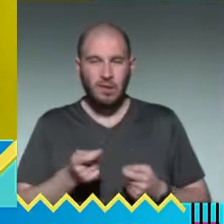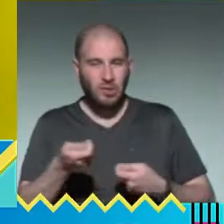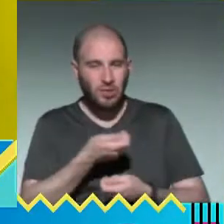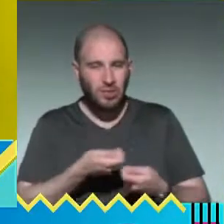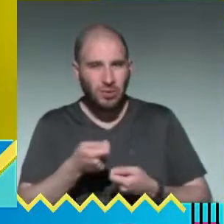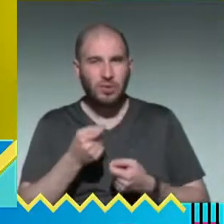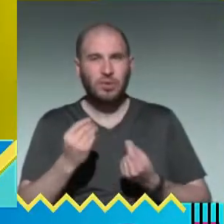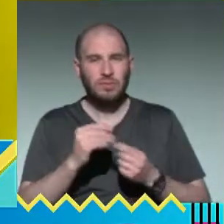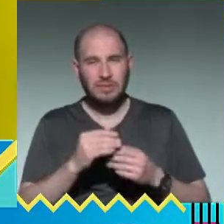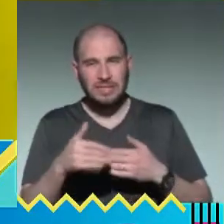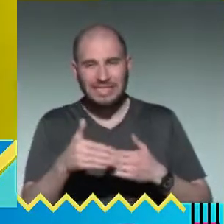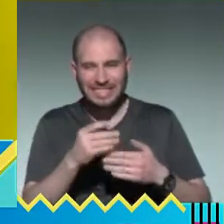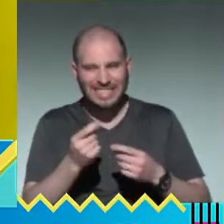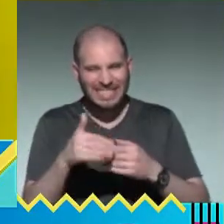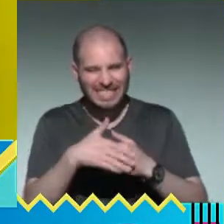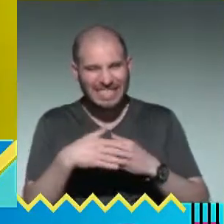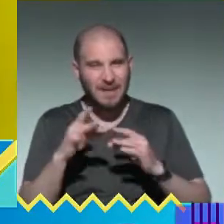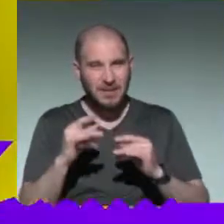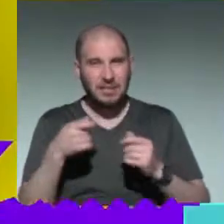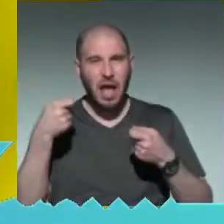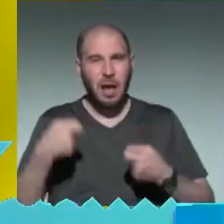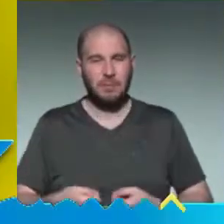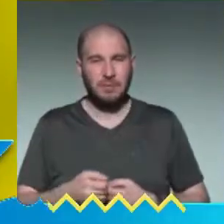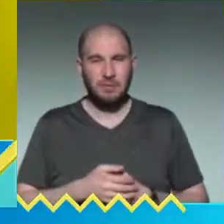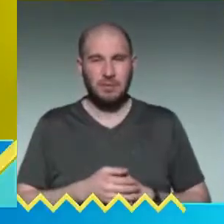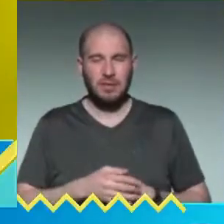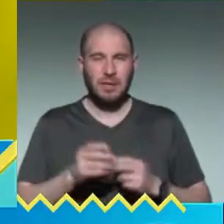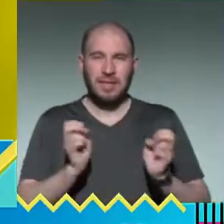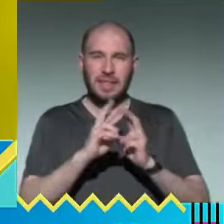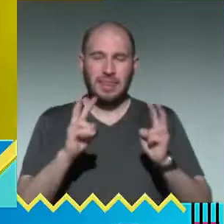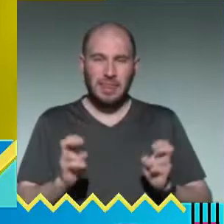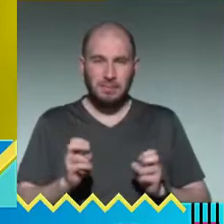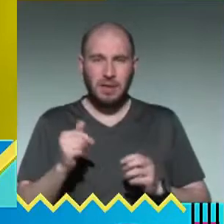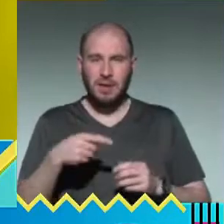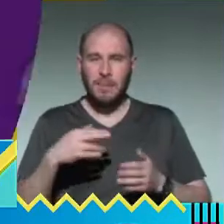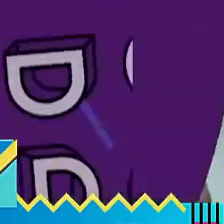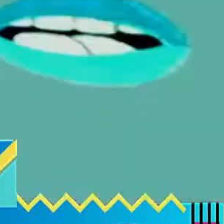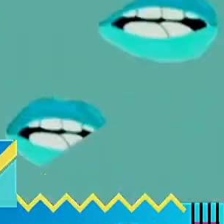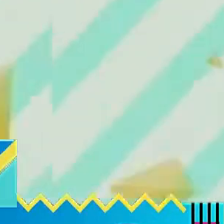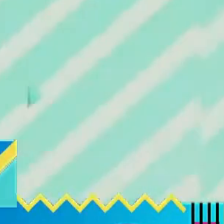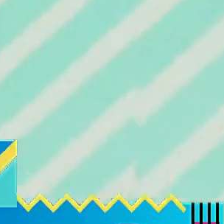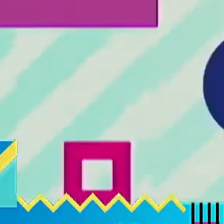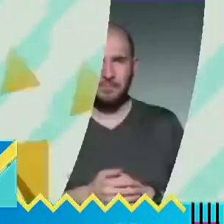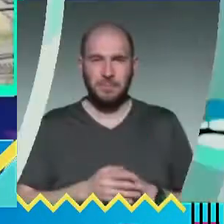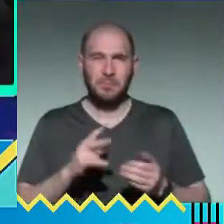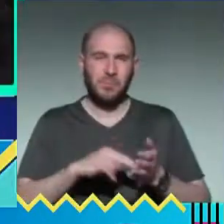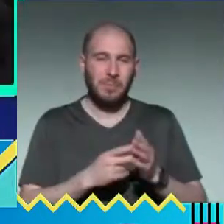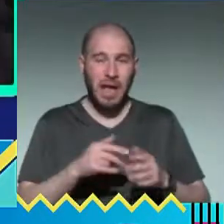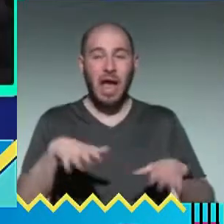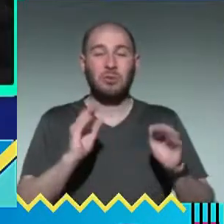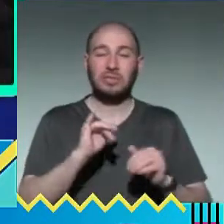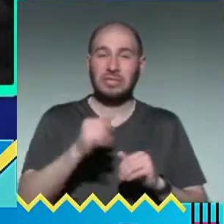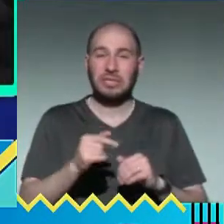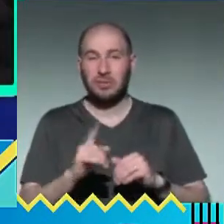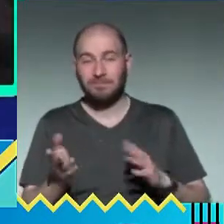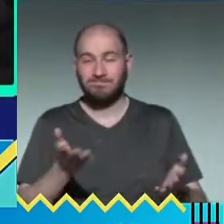fue ir sobre la línea y apostar a que, bueno, un montón de cuestiones que empezaron a pegar no podían suceder o no, pero bueno,